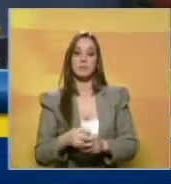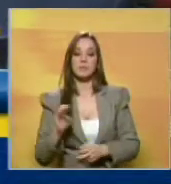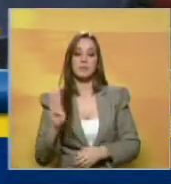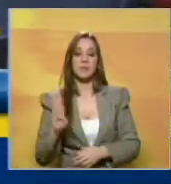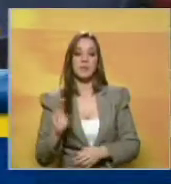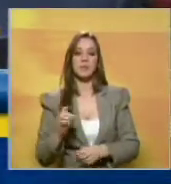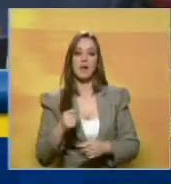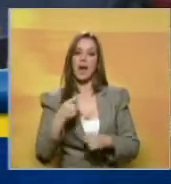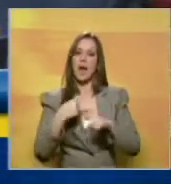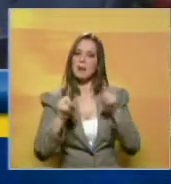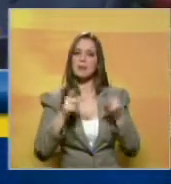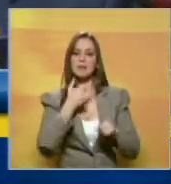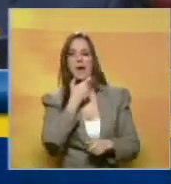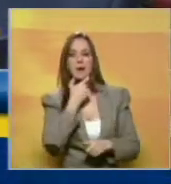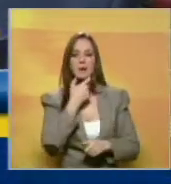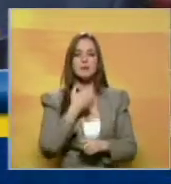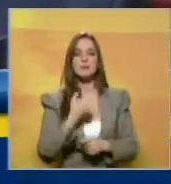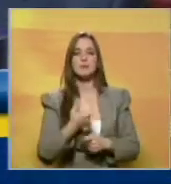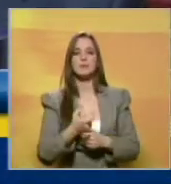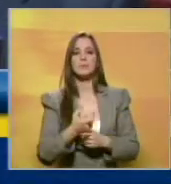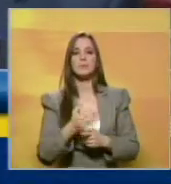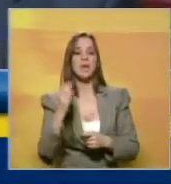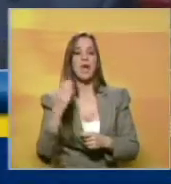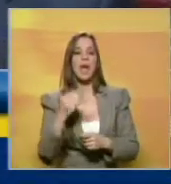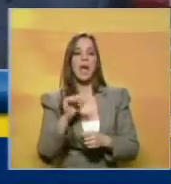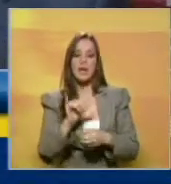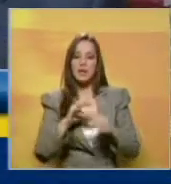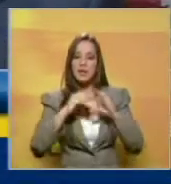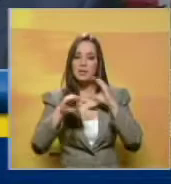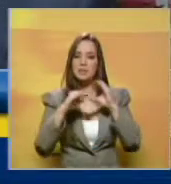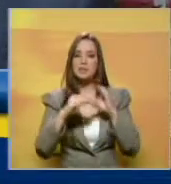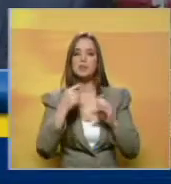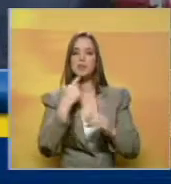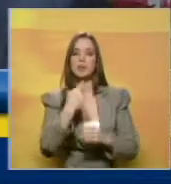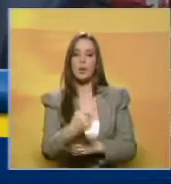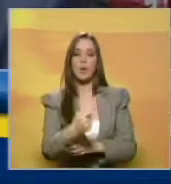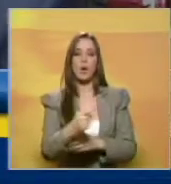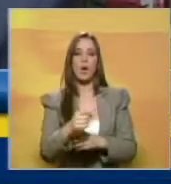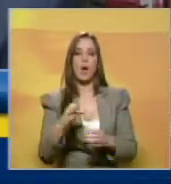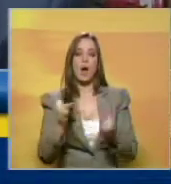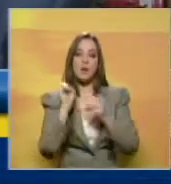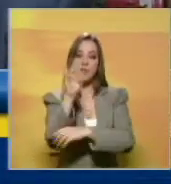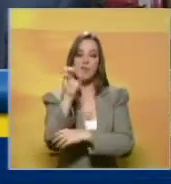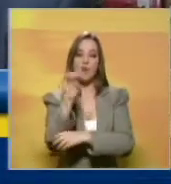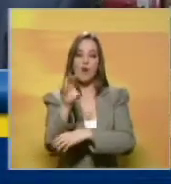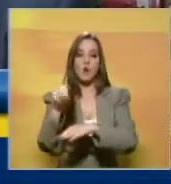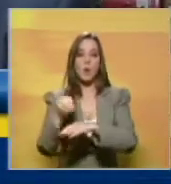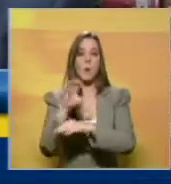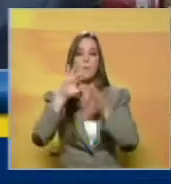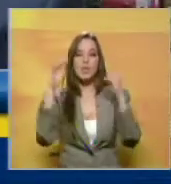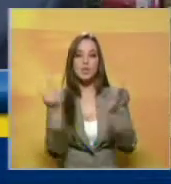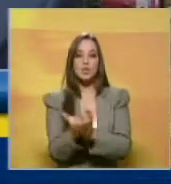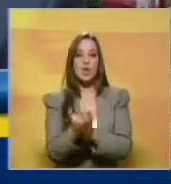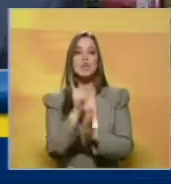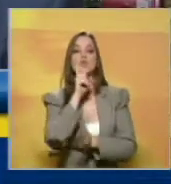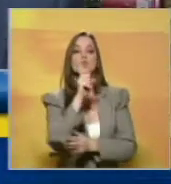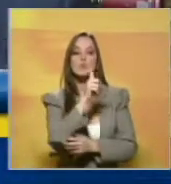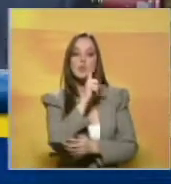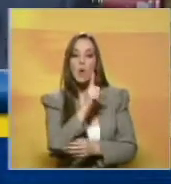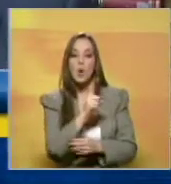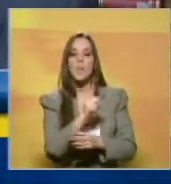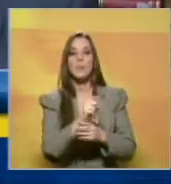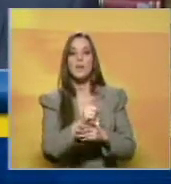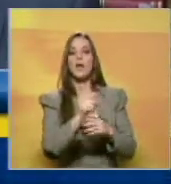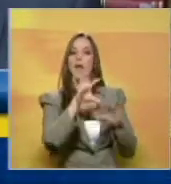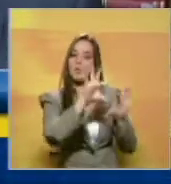Bono, el cantante de YouTube, ha sido recibido por la organización, por el Foro Económico Mundial y nombrado como líder mundial. Felipe Calderón,